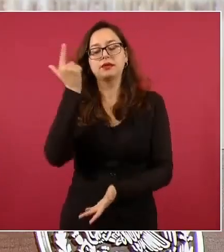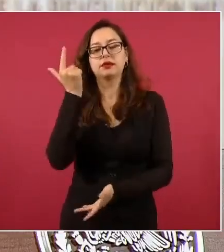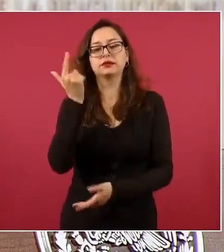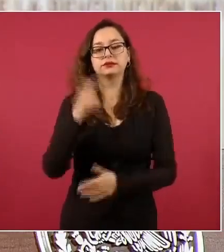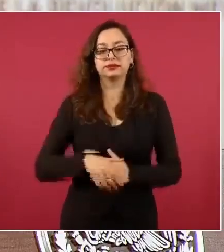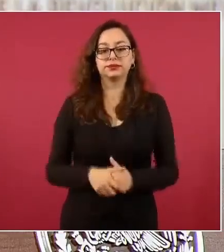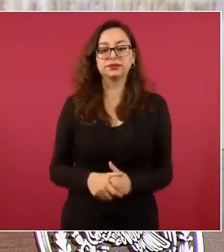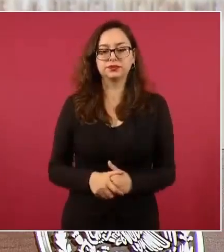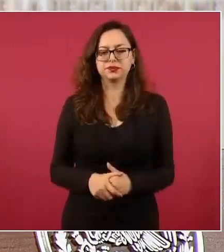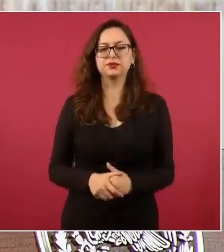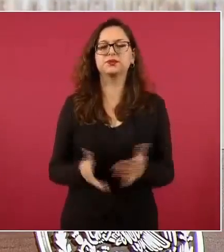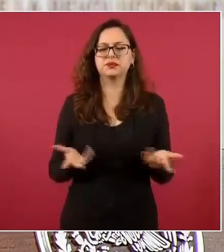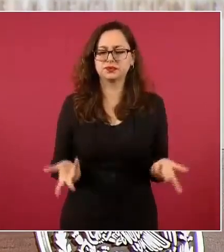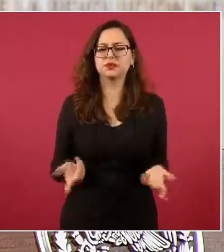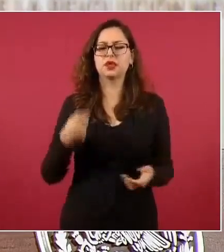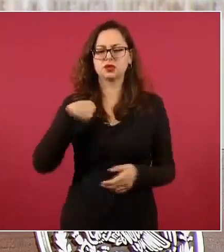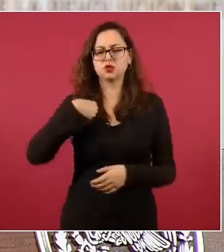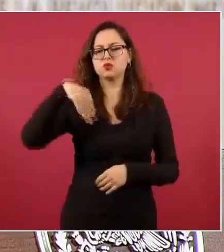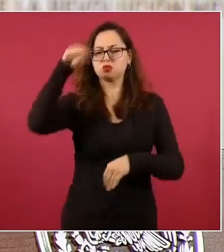Entonces, ando